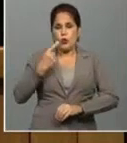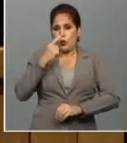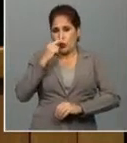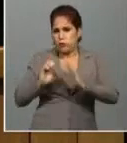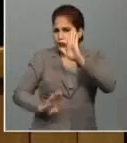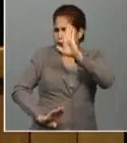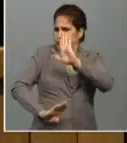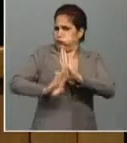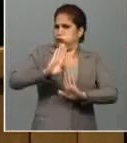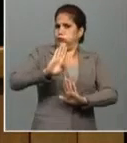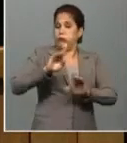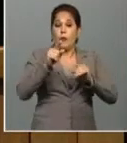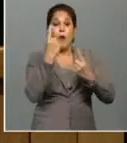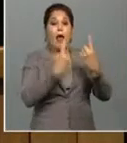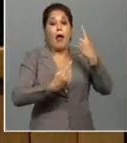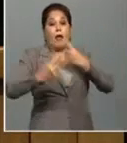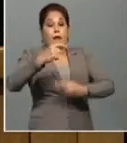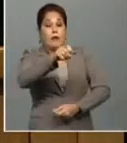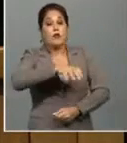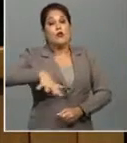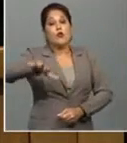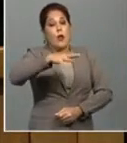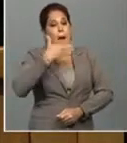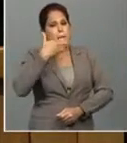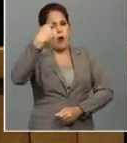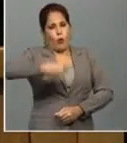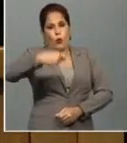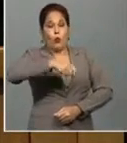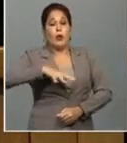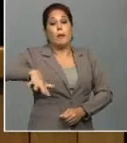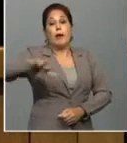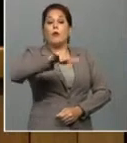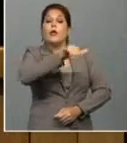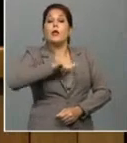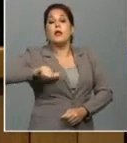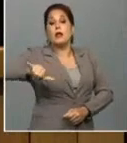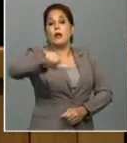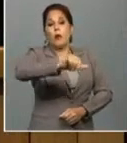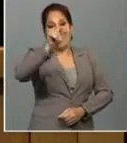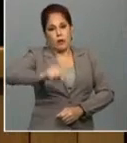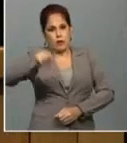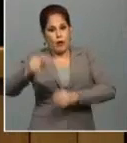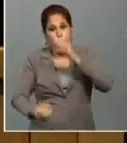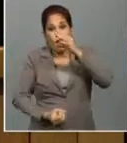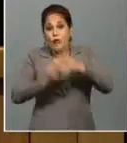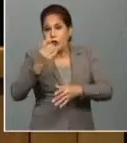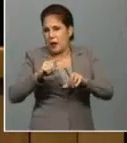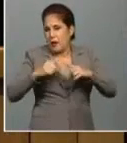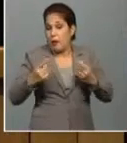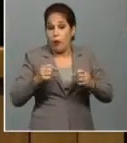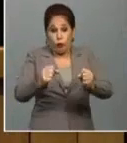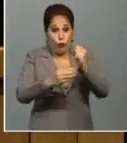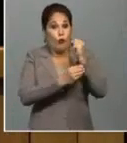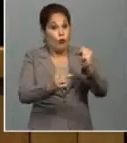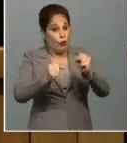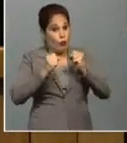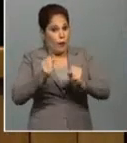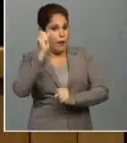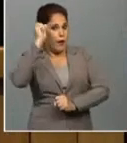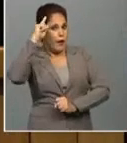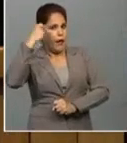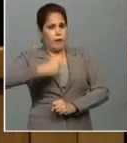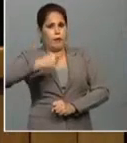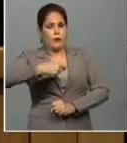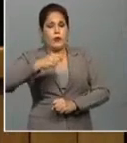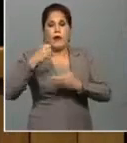narices de una alternativa de sociedad más justa y equitativa fundada en principios odios y en ideales